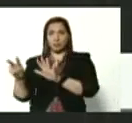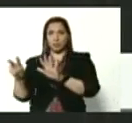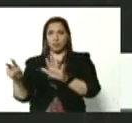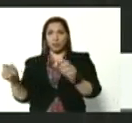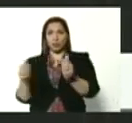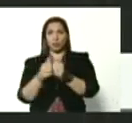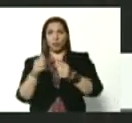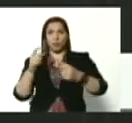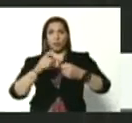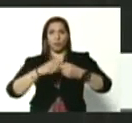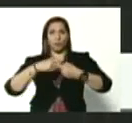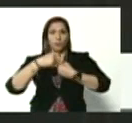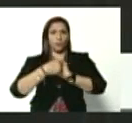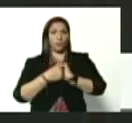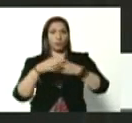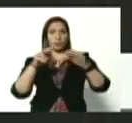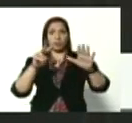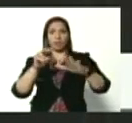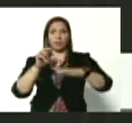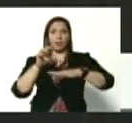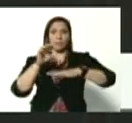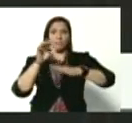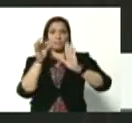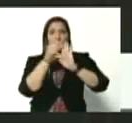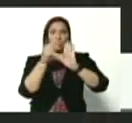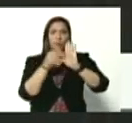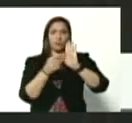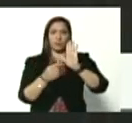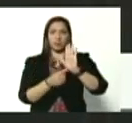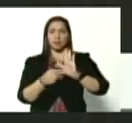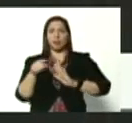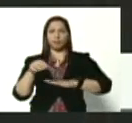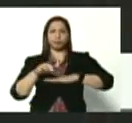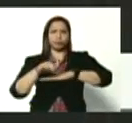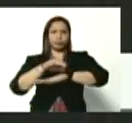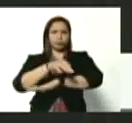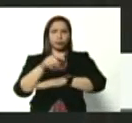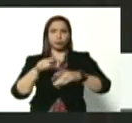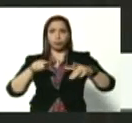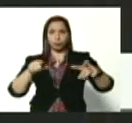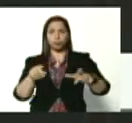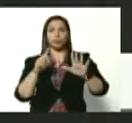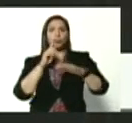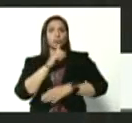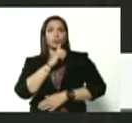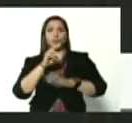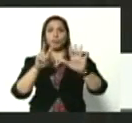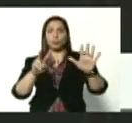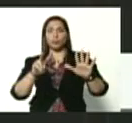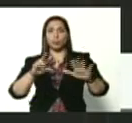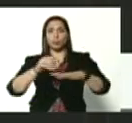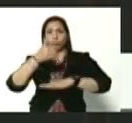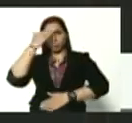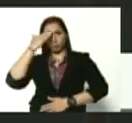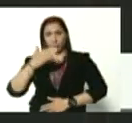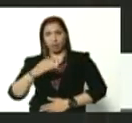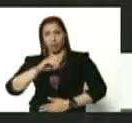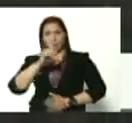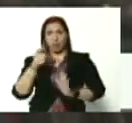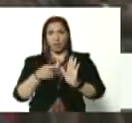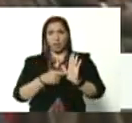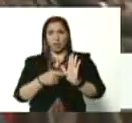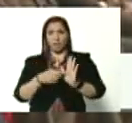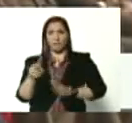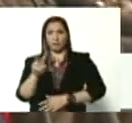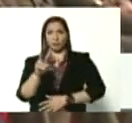formación de las siete provincias las llamadas siete provincias que formaron allá la capitanía general de venezuela eran